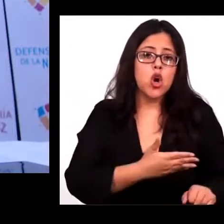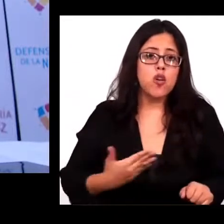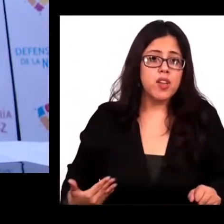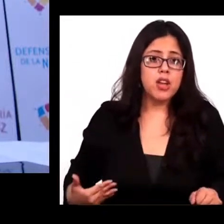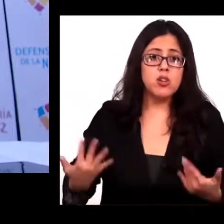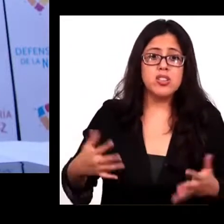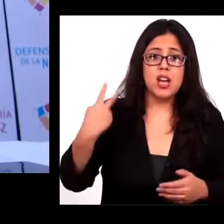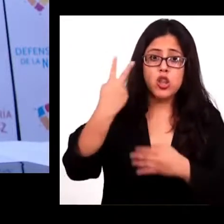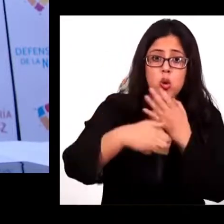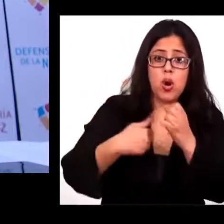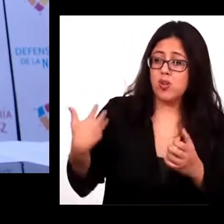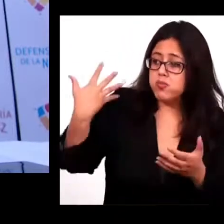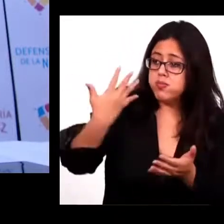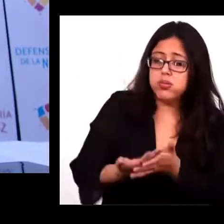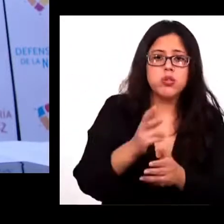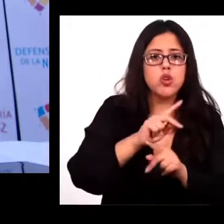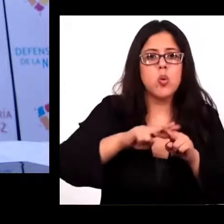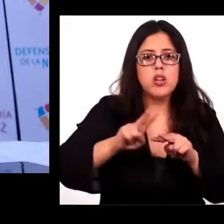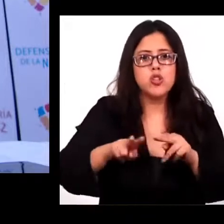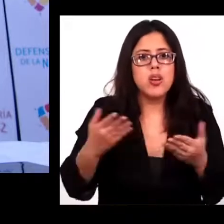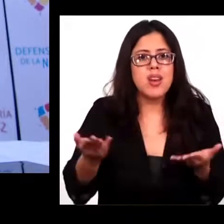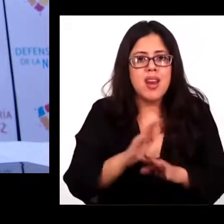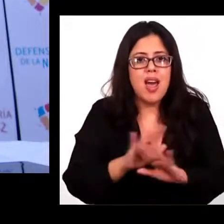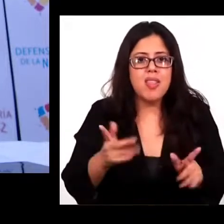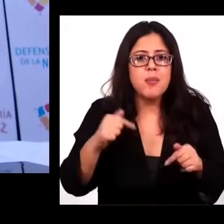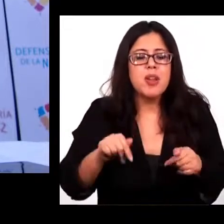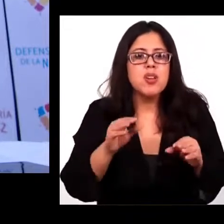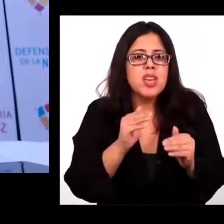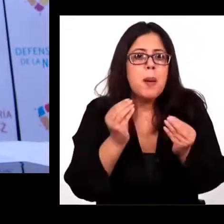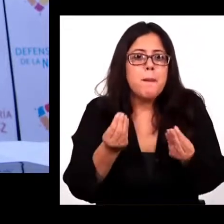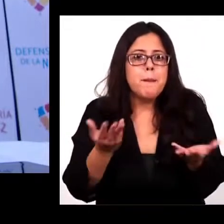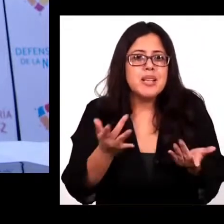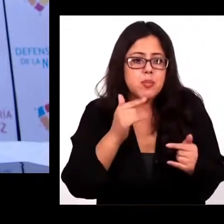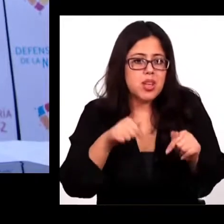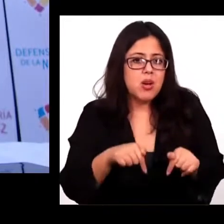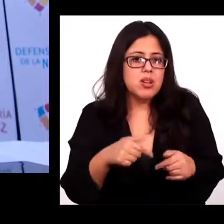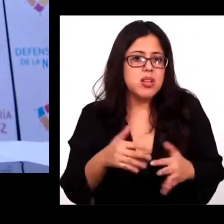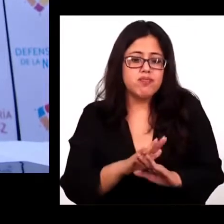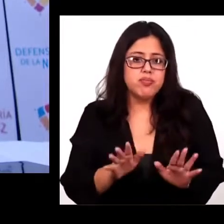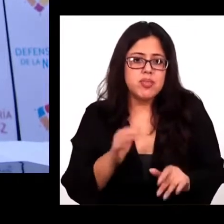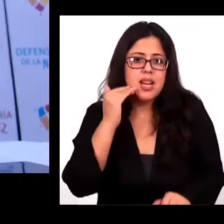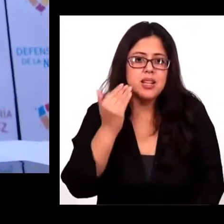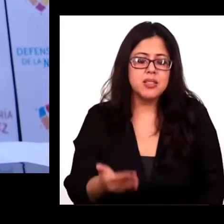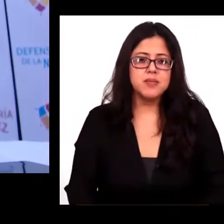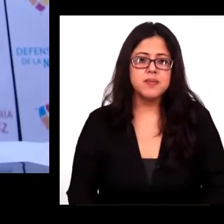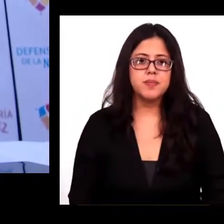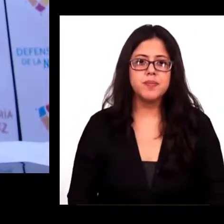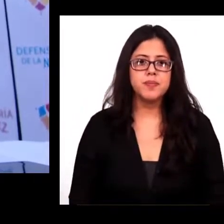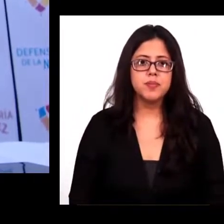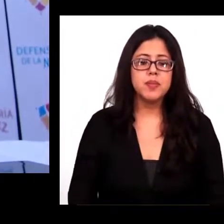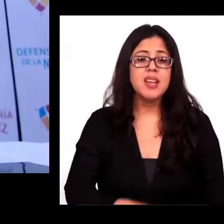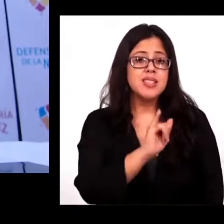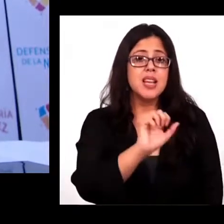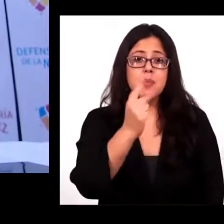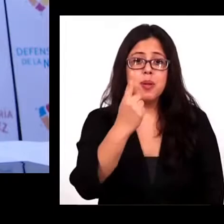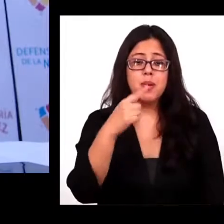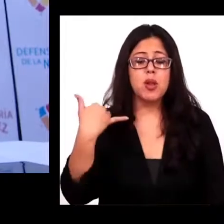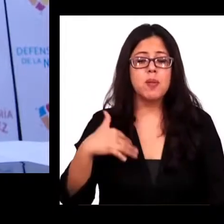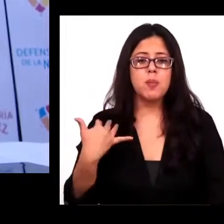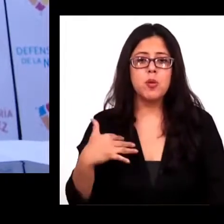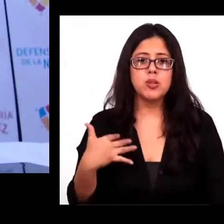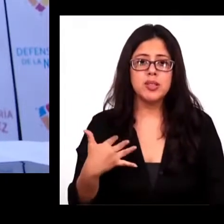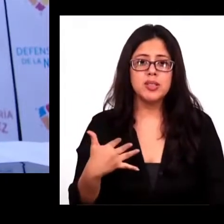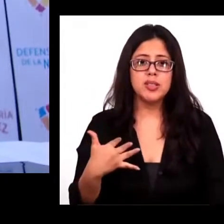social no ha hecho nada, que se puede esperar también de este mismo gobierno que ya prácticamente está terminando su ciclo. Sí, en relación a lo primero es muy importante hacer